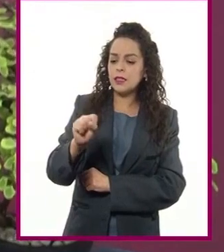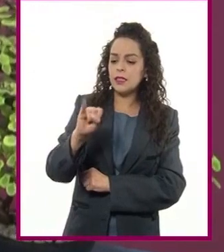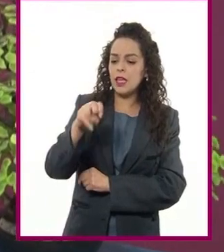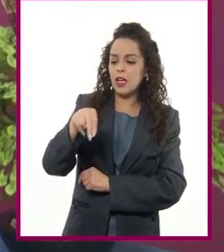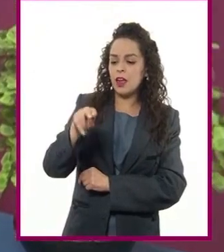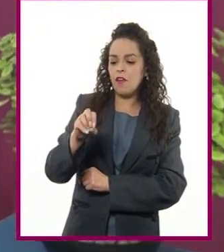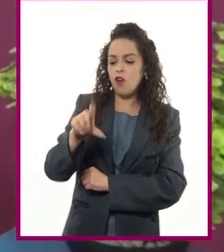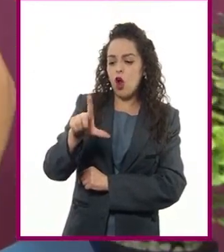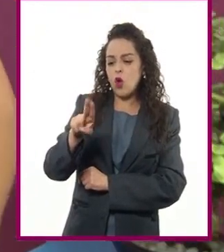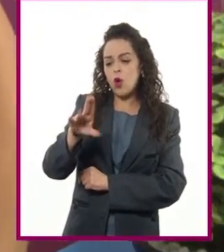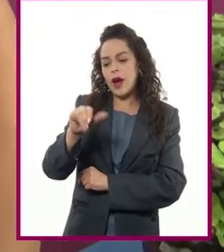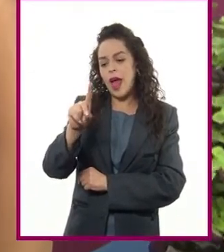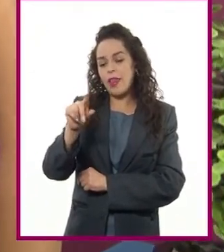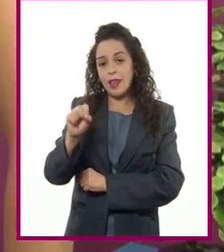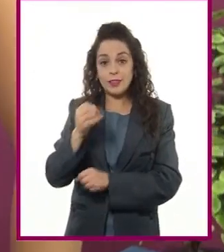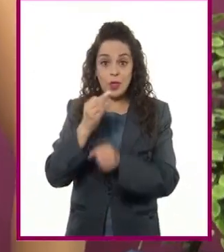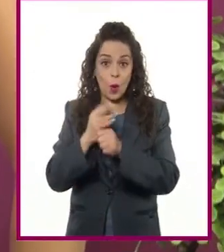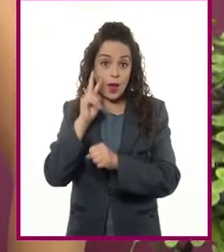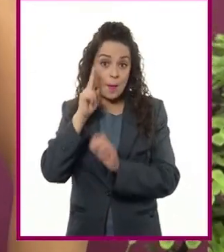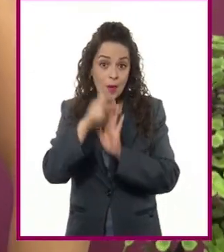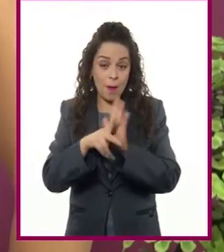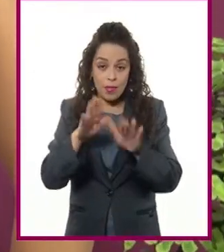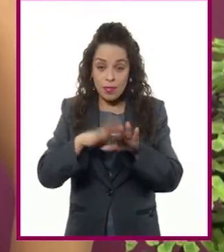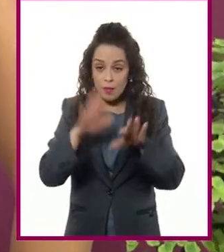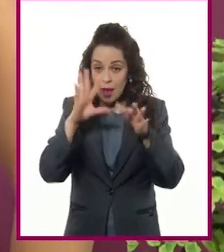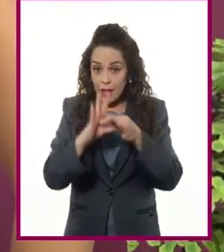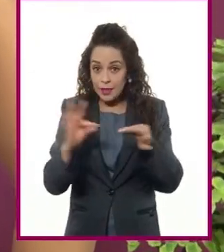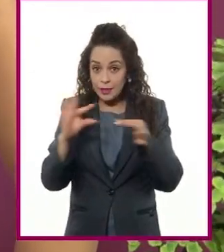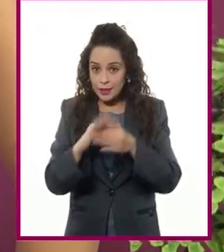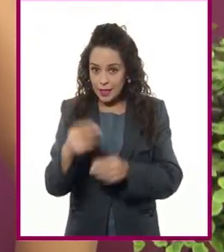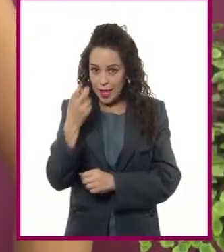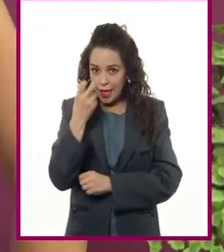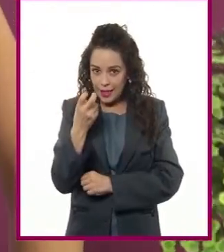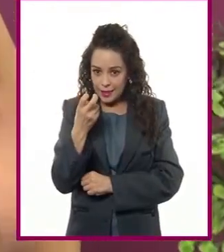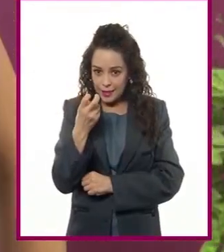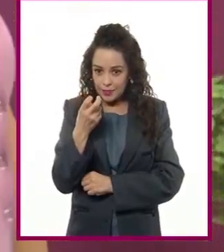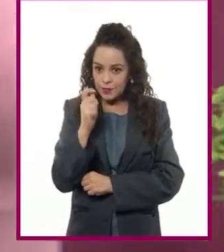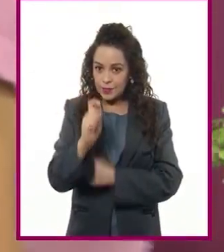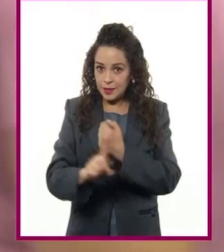y escuchar el video que nos explica las partes del conflicto.